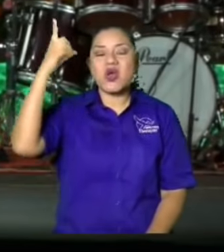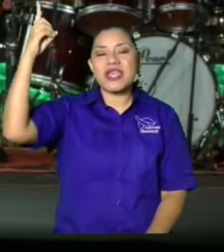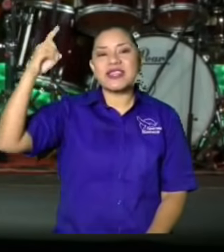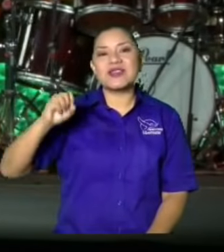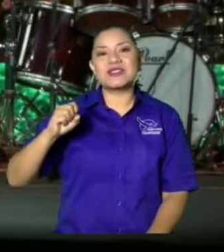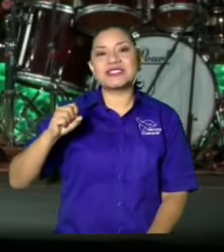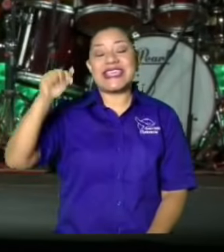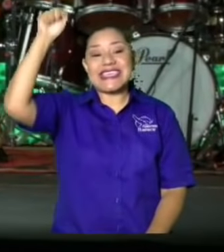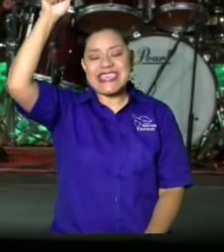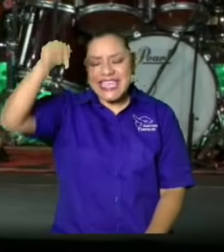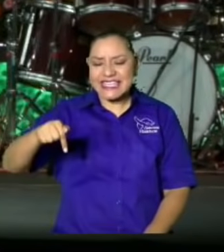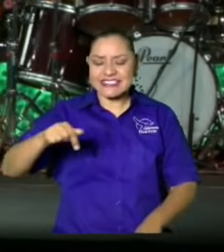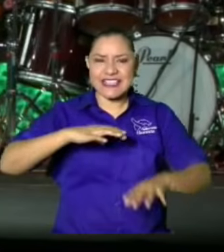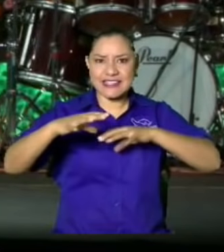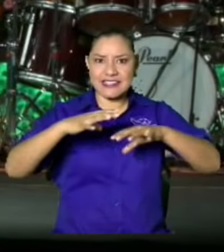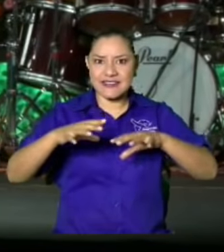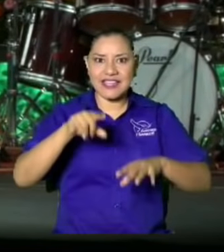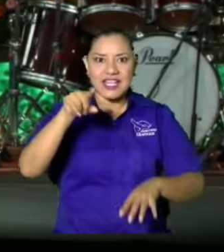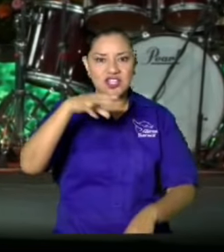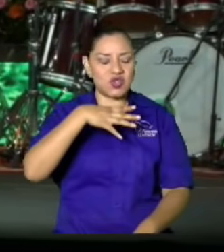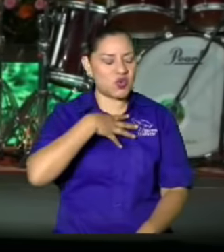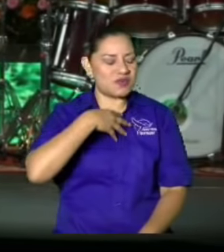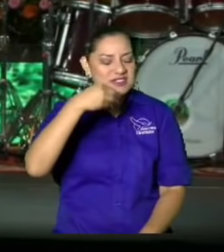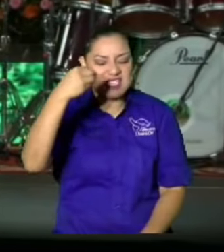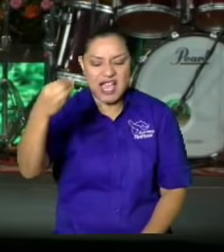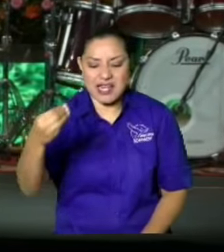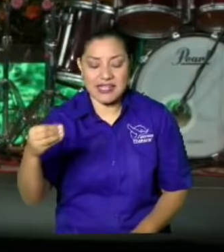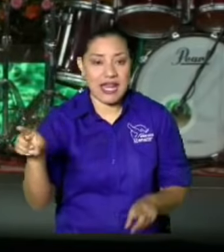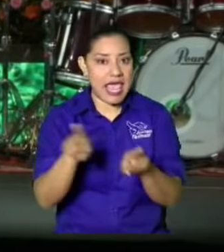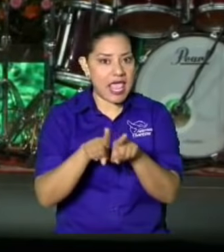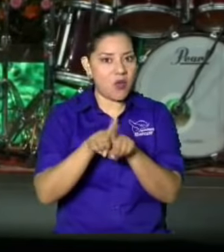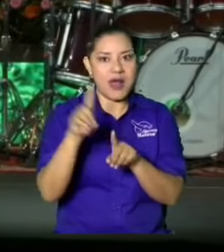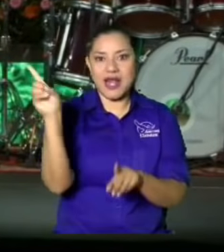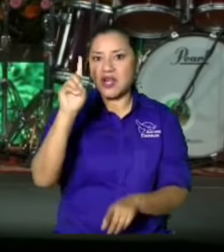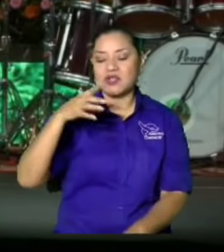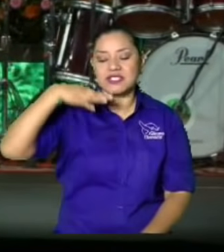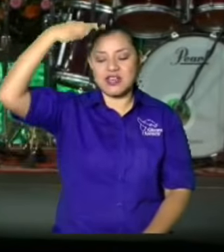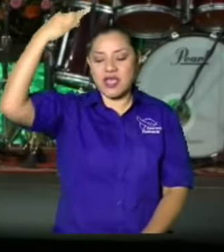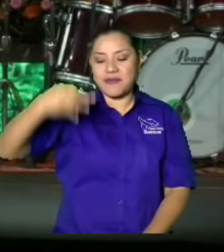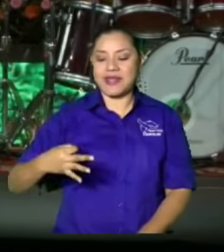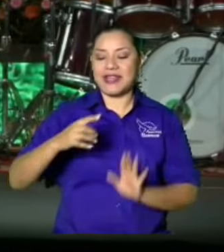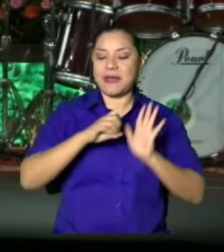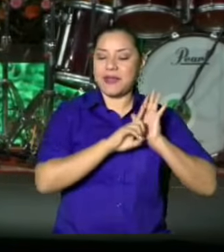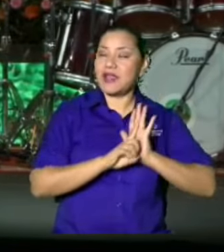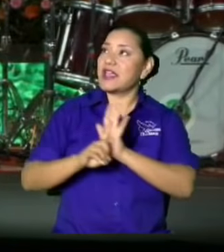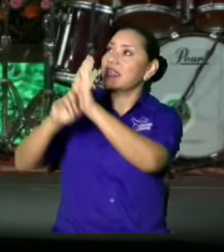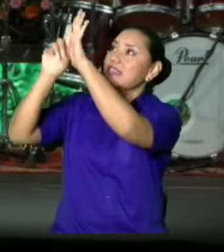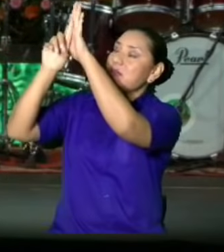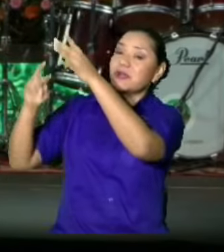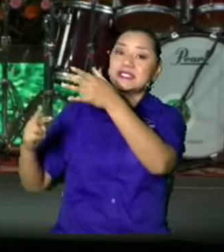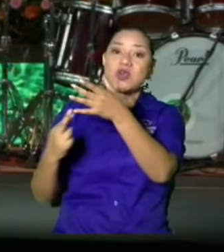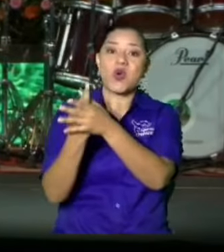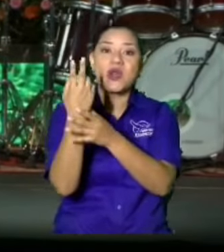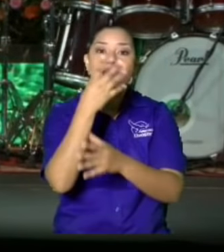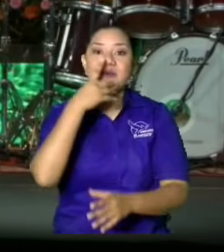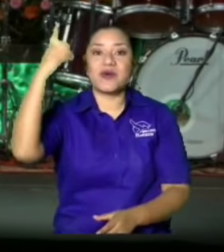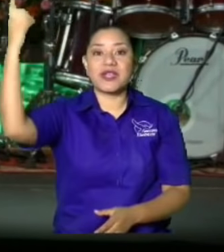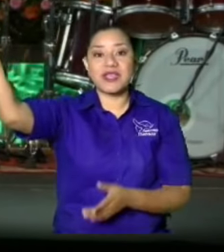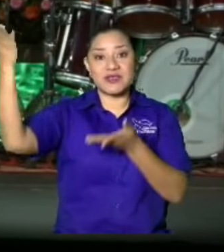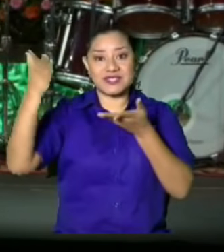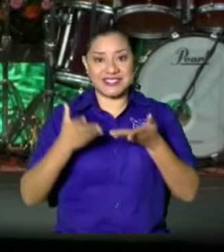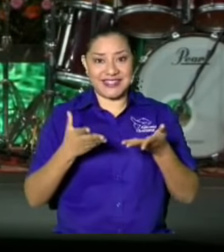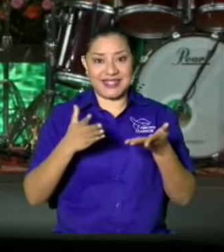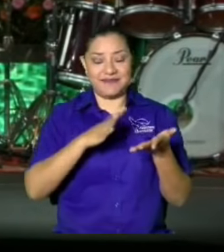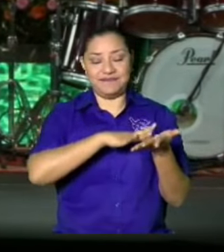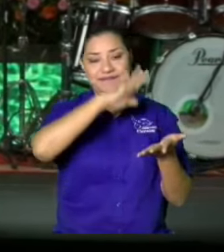en este retiro no sales, hermano amado, sin que verdaderamente te muestres como un renuevo. Le da gloria a Dios. ¿Cuánto